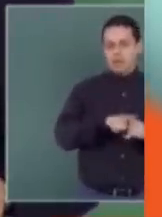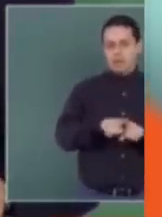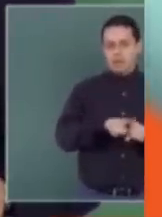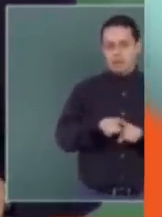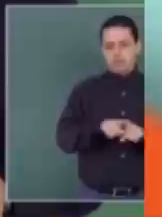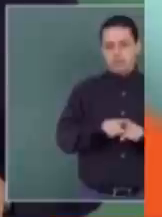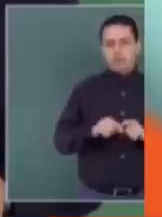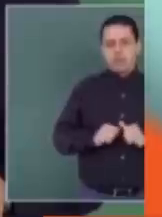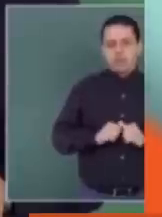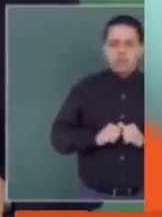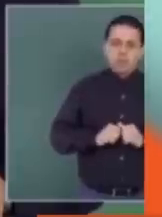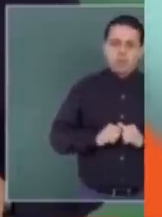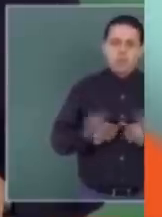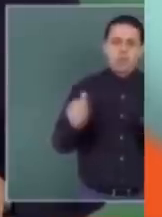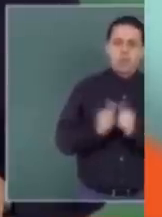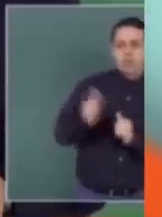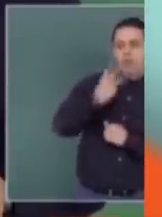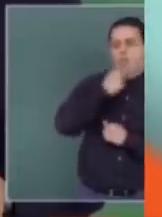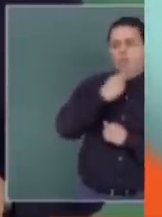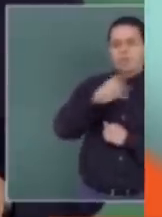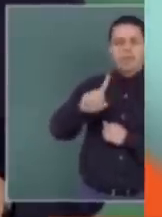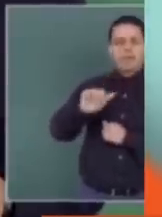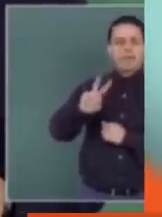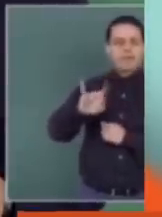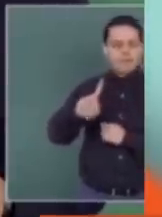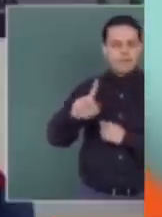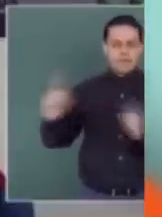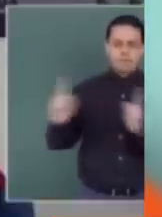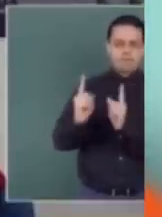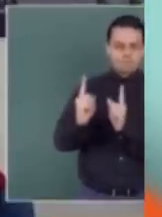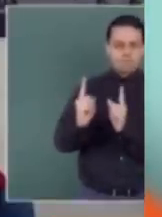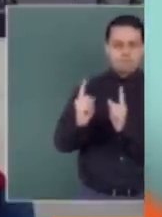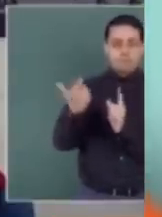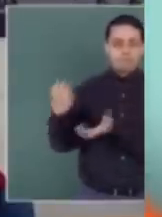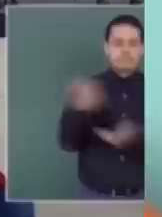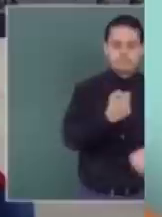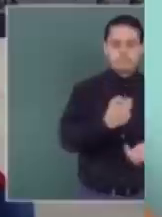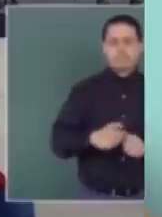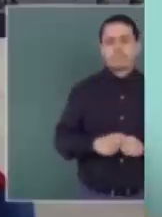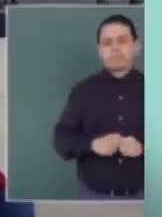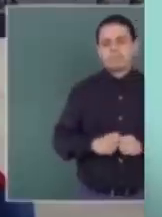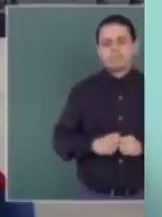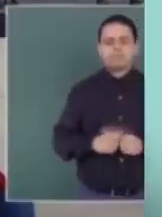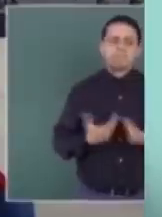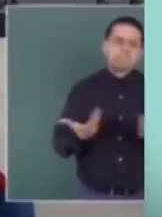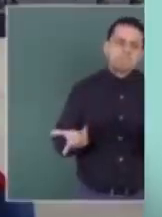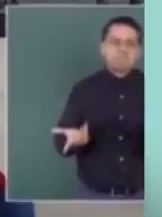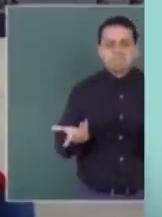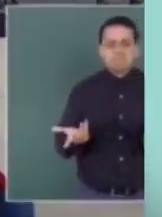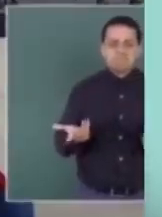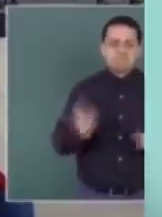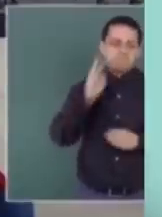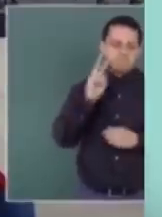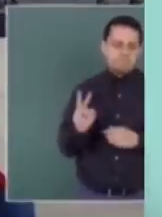con David León, hay pues